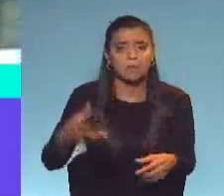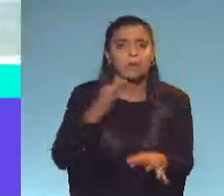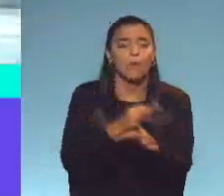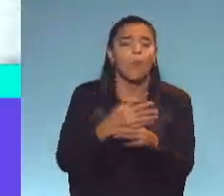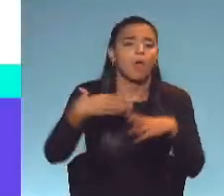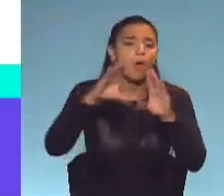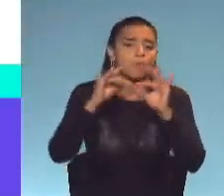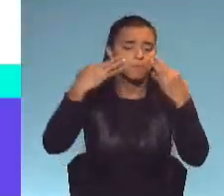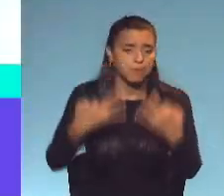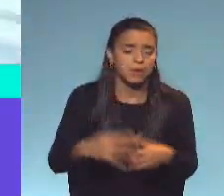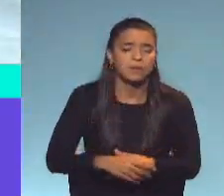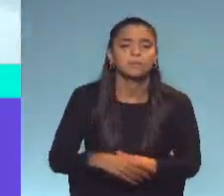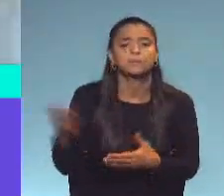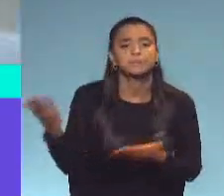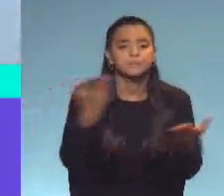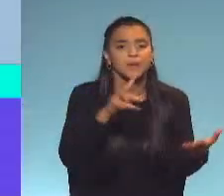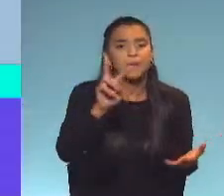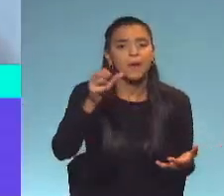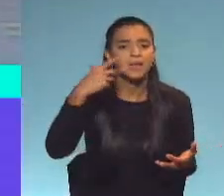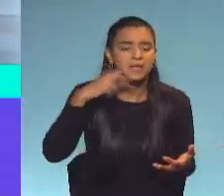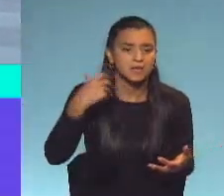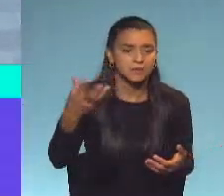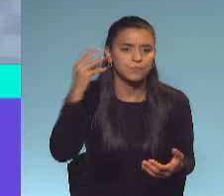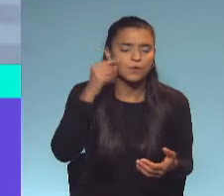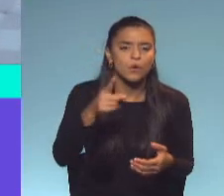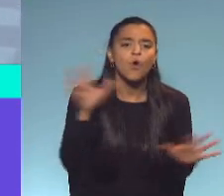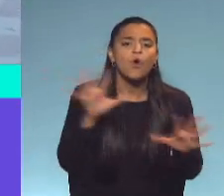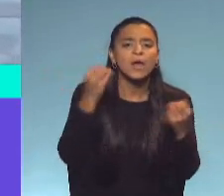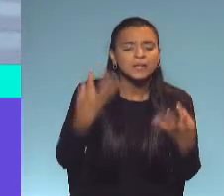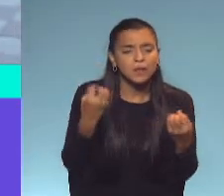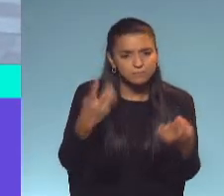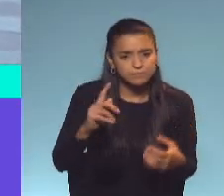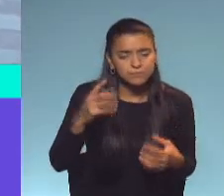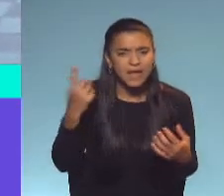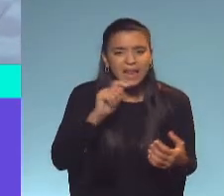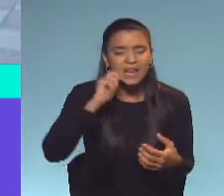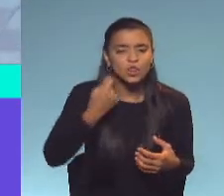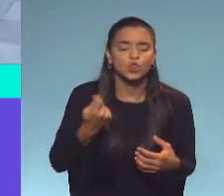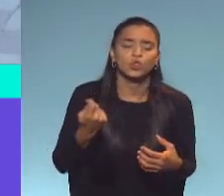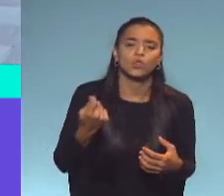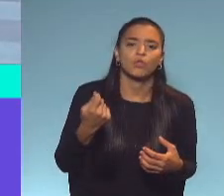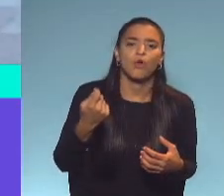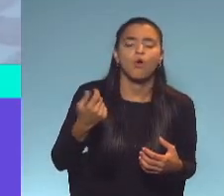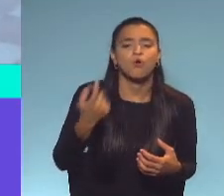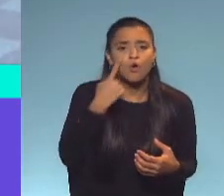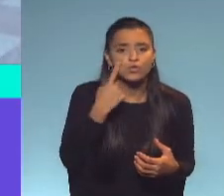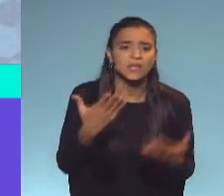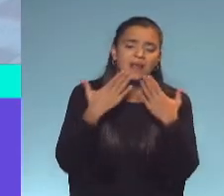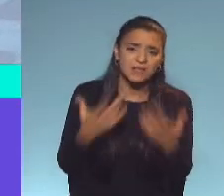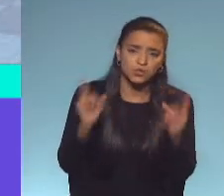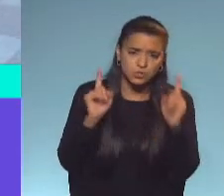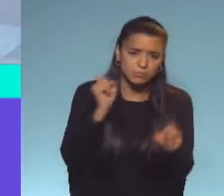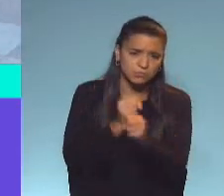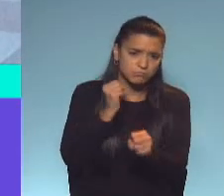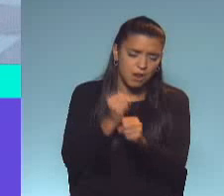completa. Ale, Silvia, Vanina los está escuchando. Vanina, ¿qué tal? Un gusto. Bueno, gracias a los docentes siempre por el trabajo